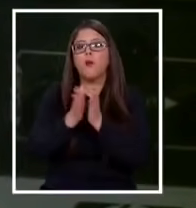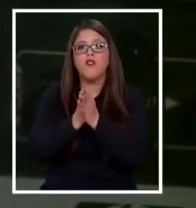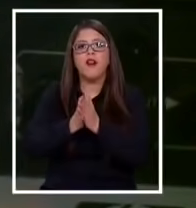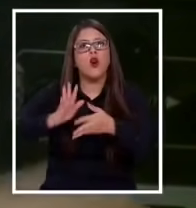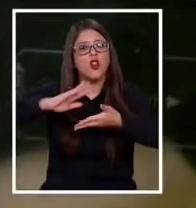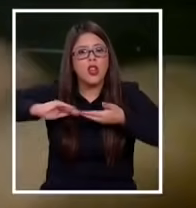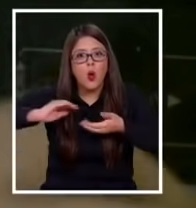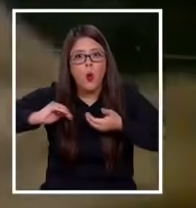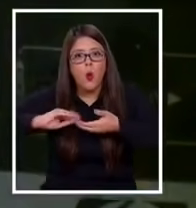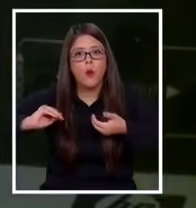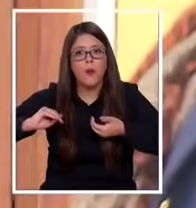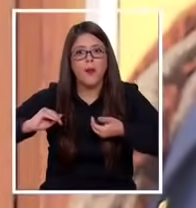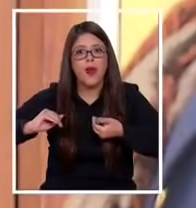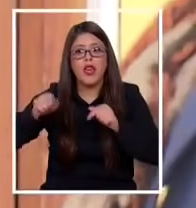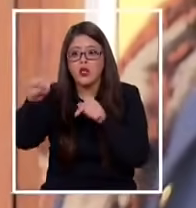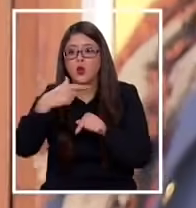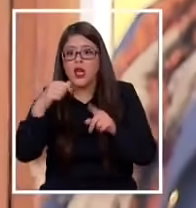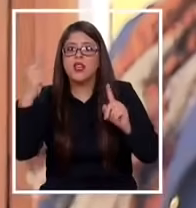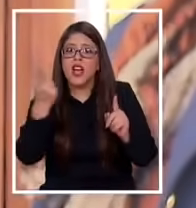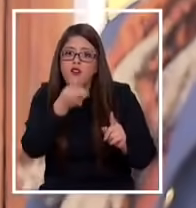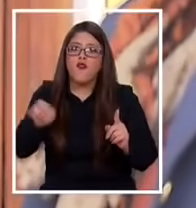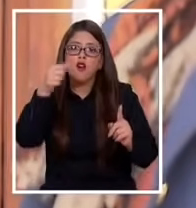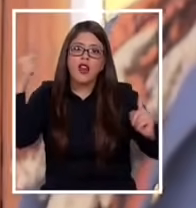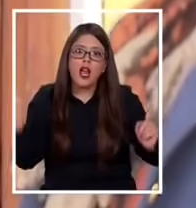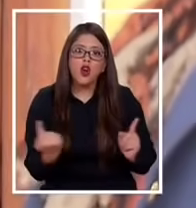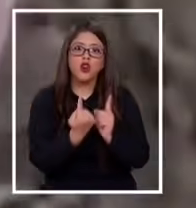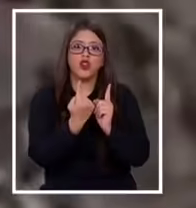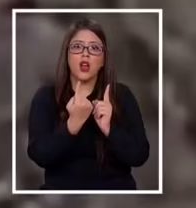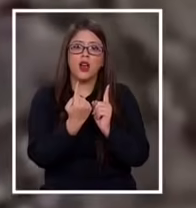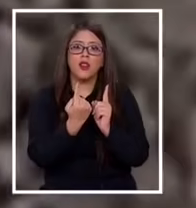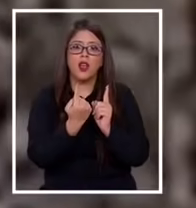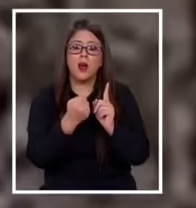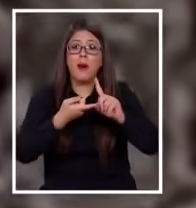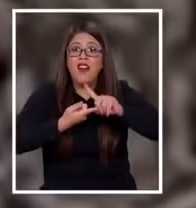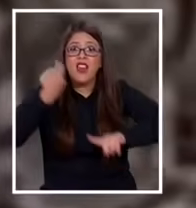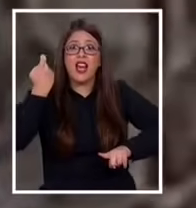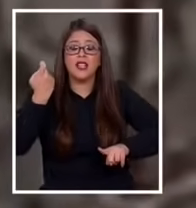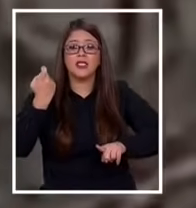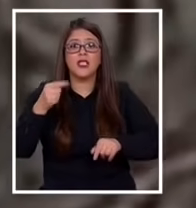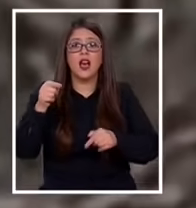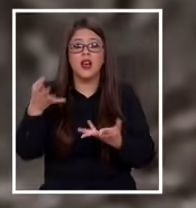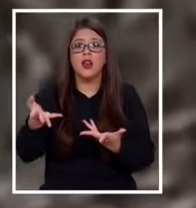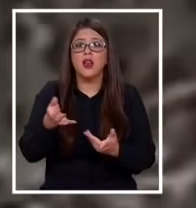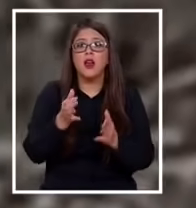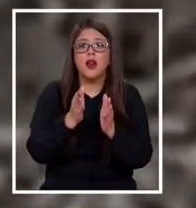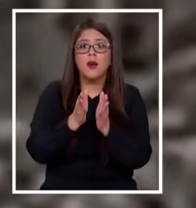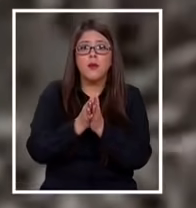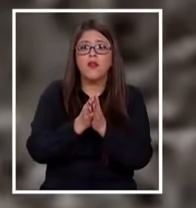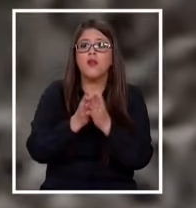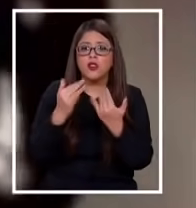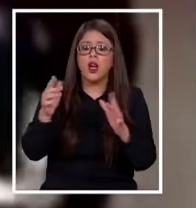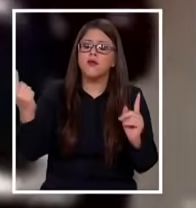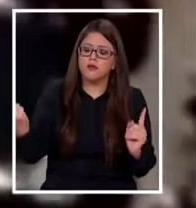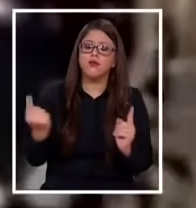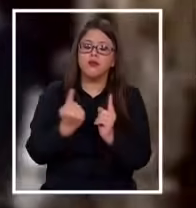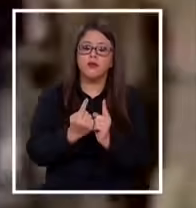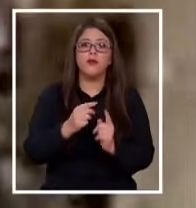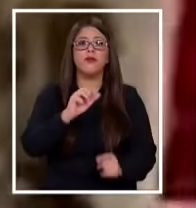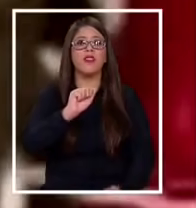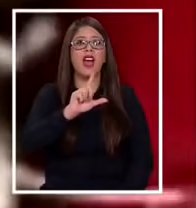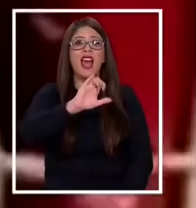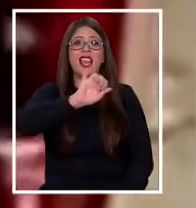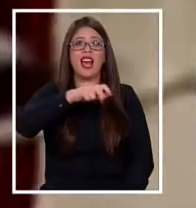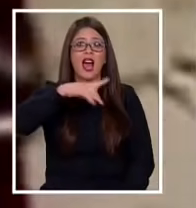día querías encontrarte conmigo para vengarte, tú le decías, sabes dónde encontrarme. Alejandra dice